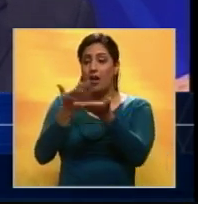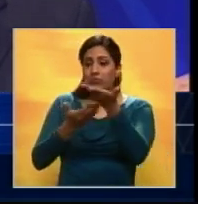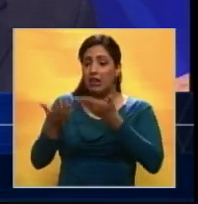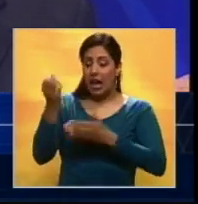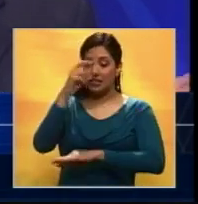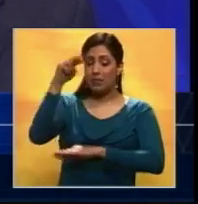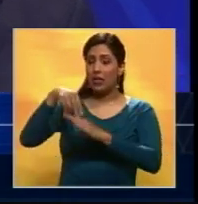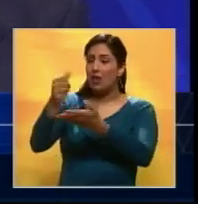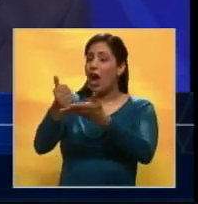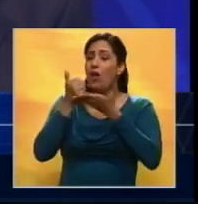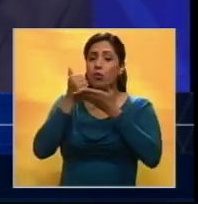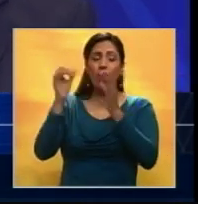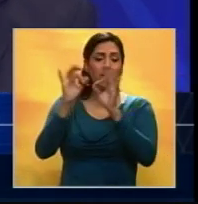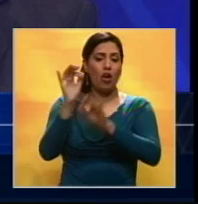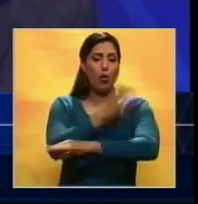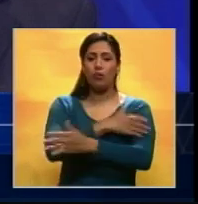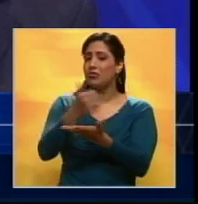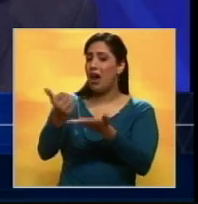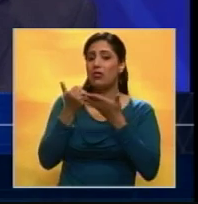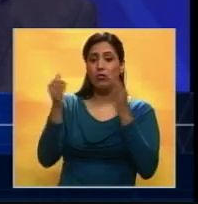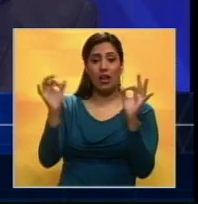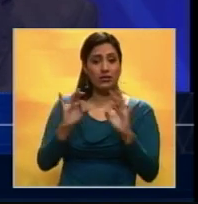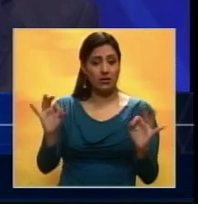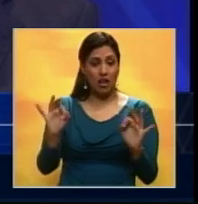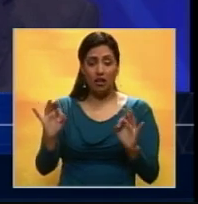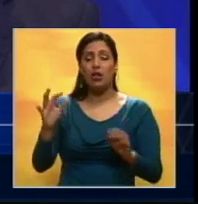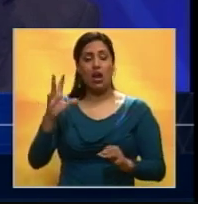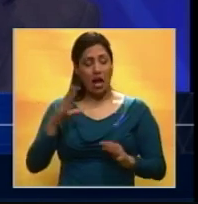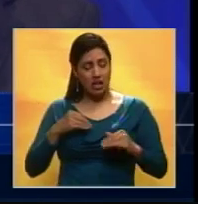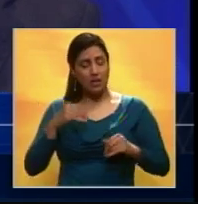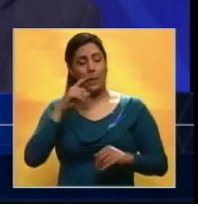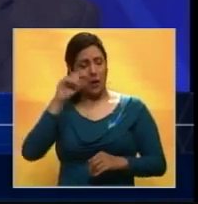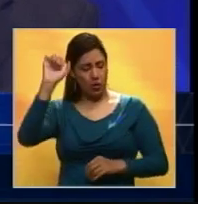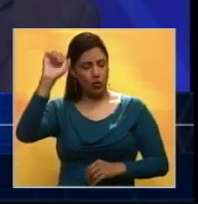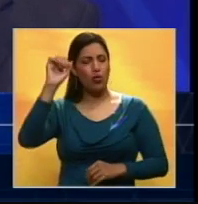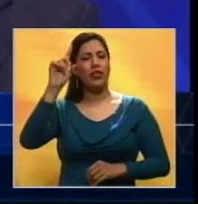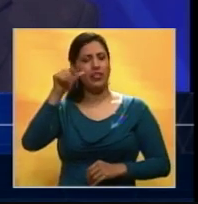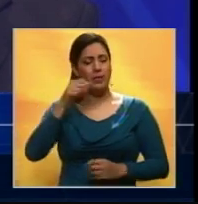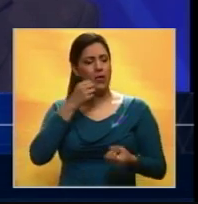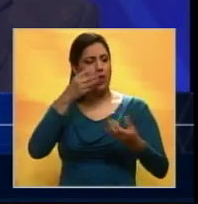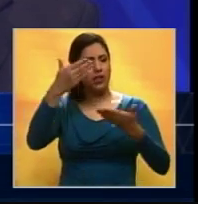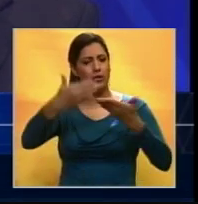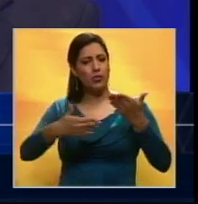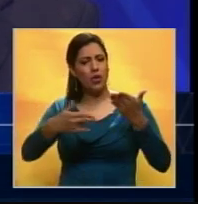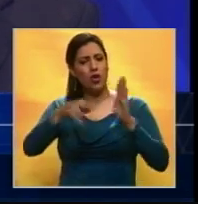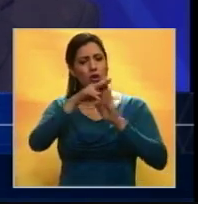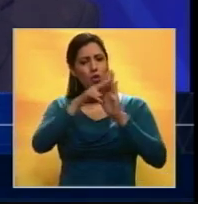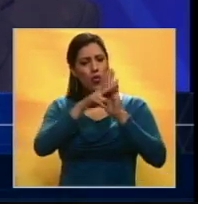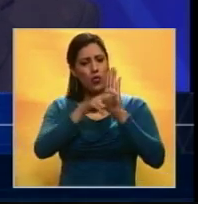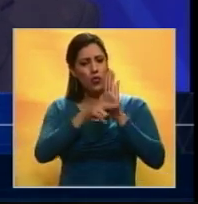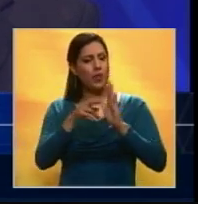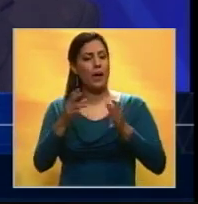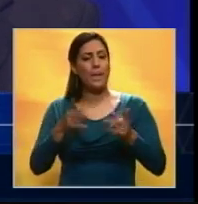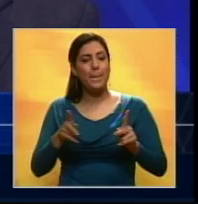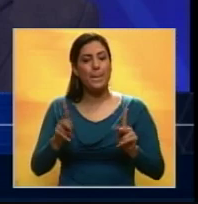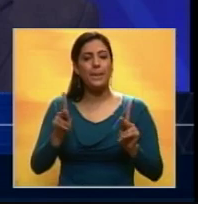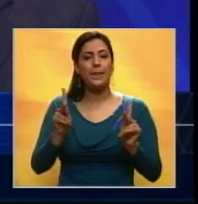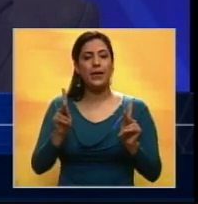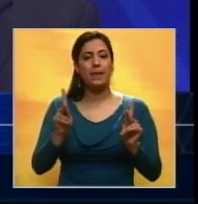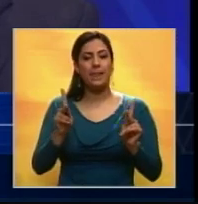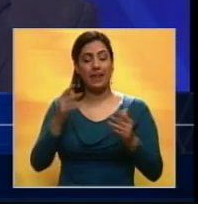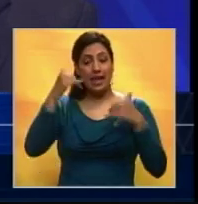Asamblea Nacional, de los actores opositores, no solamente reconoce, sino que dictó un decreto que le